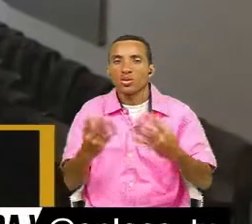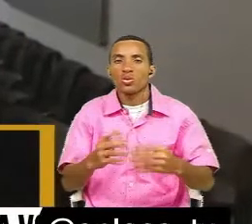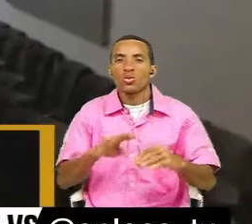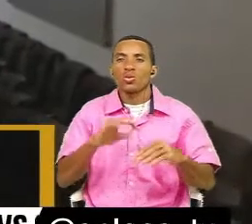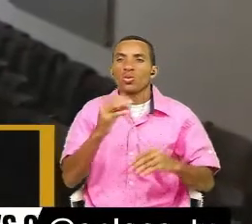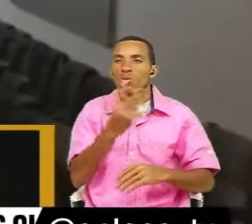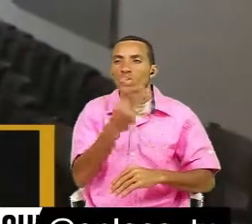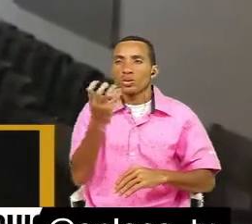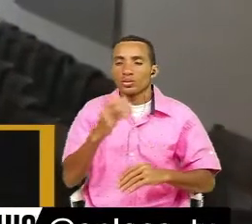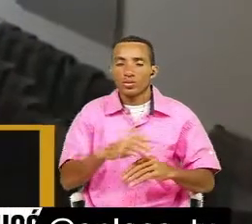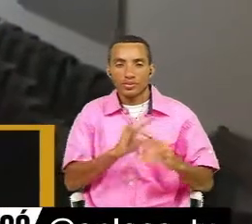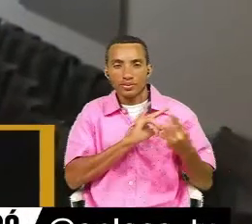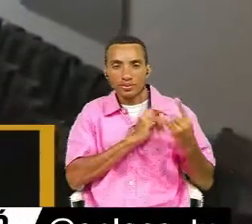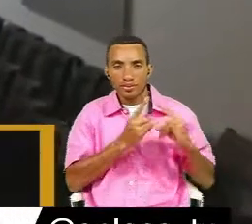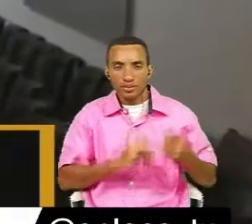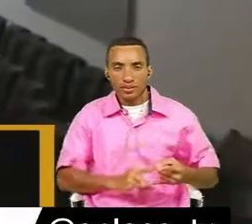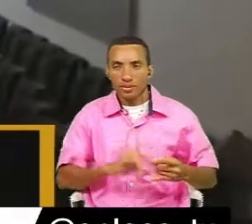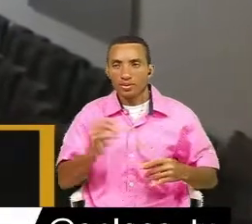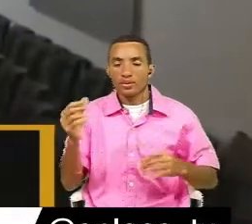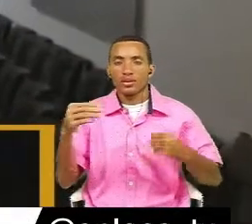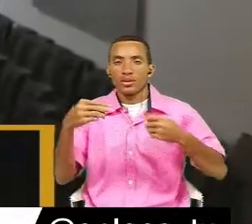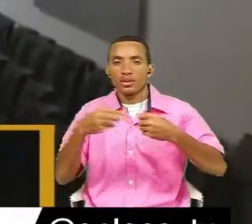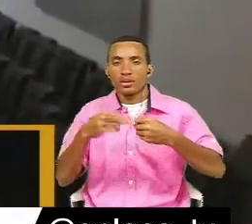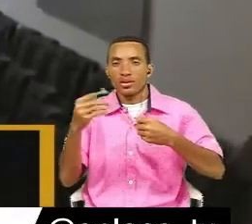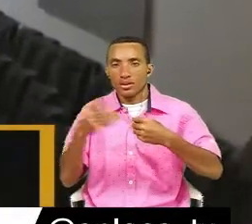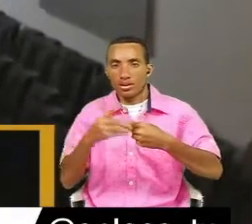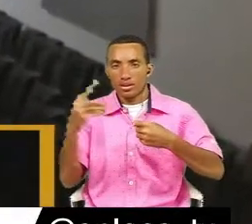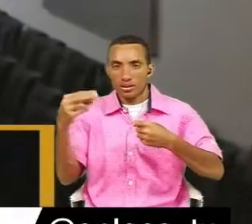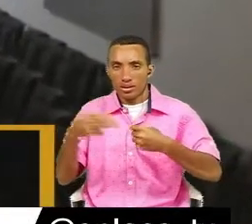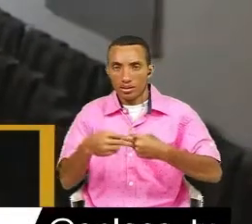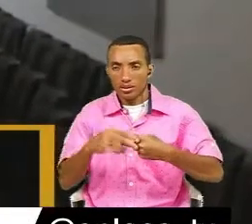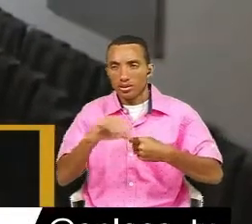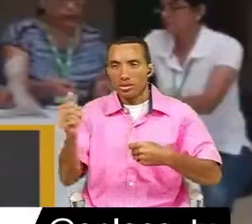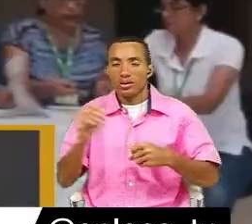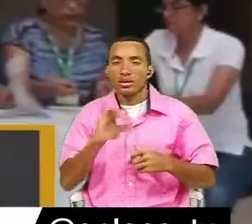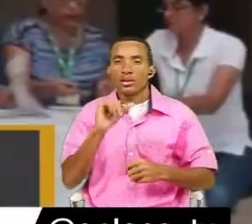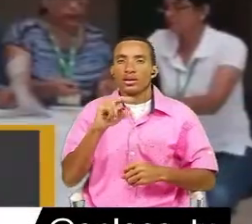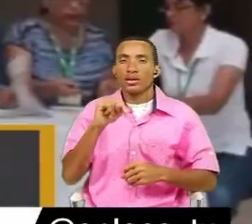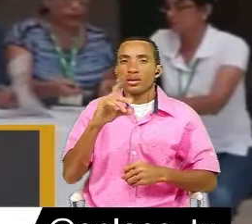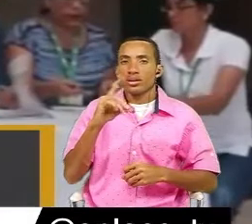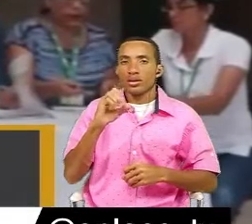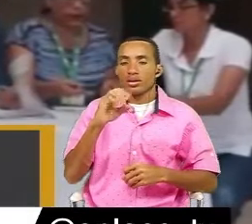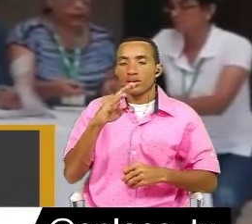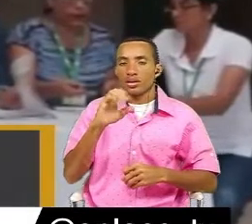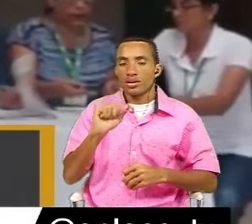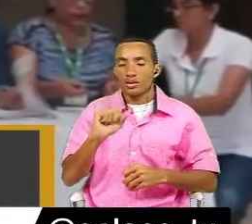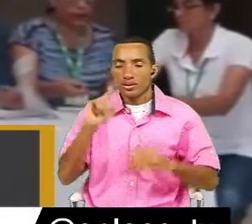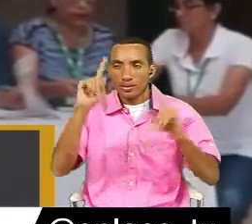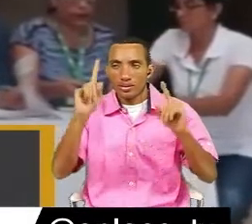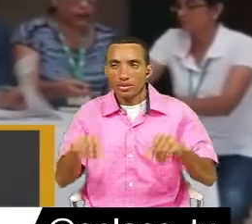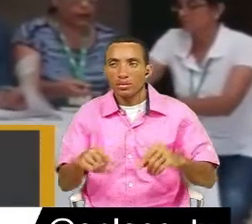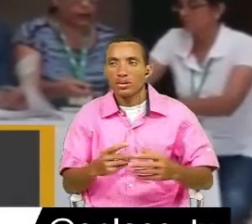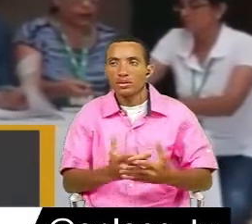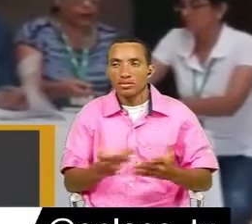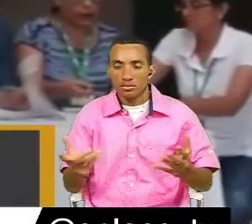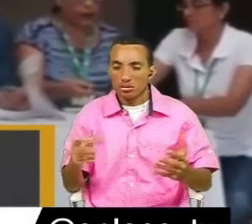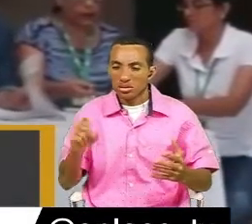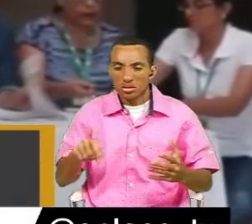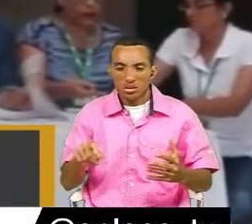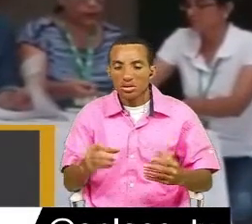el Intecoa, el San Marcos y el Diego Hernández. Dentro de esos elementos son elementos que ya no necesitamos, pero que están en excelente